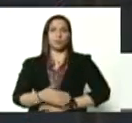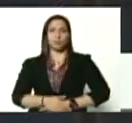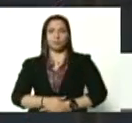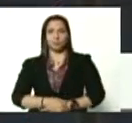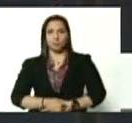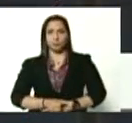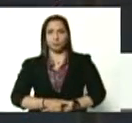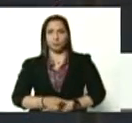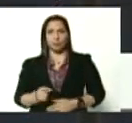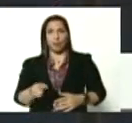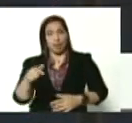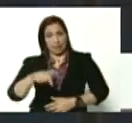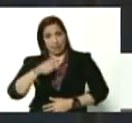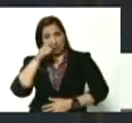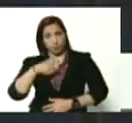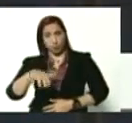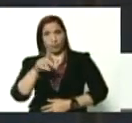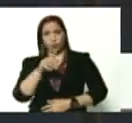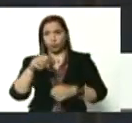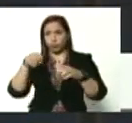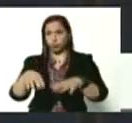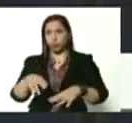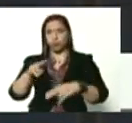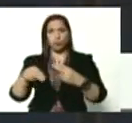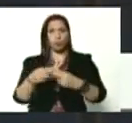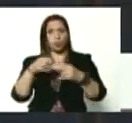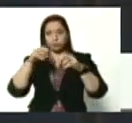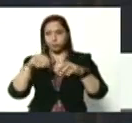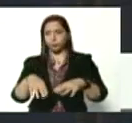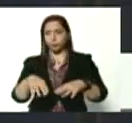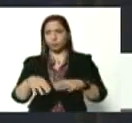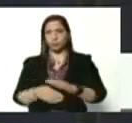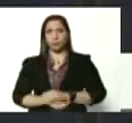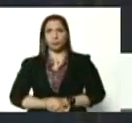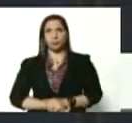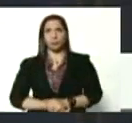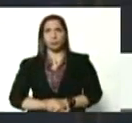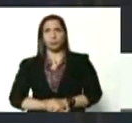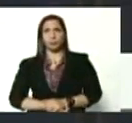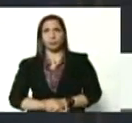este pueblo no se rinde ni se va a rendir jamás